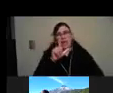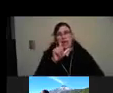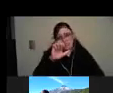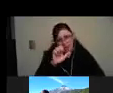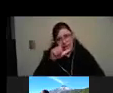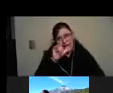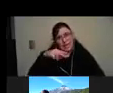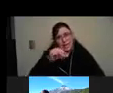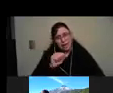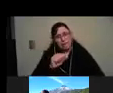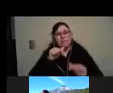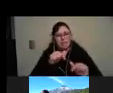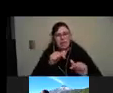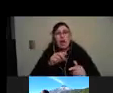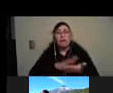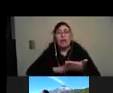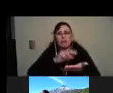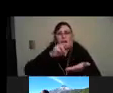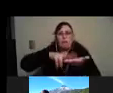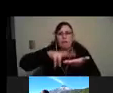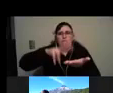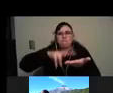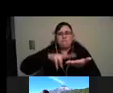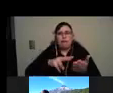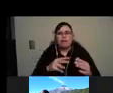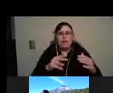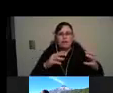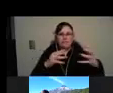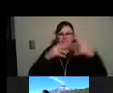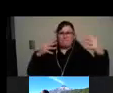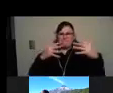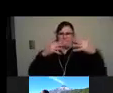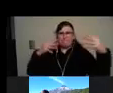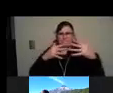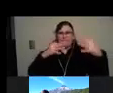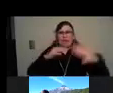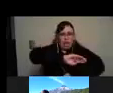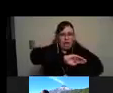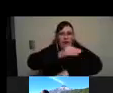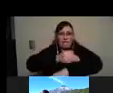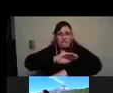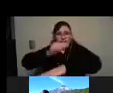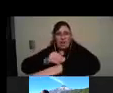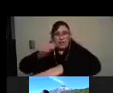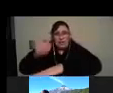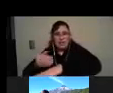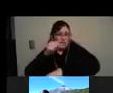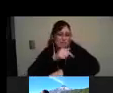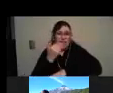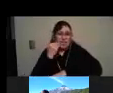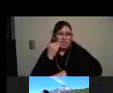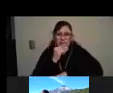fácil, ya por una región mucho más extensa, porque no está esta vaina de mielina que de cierta